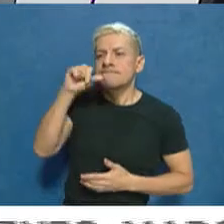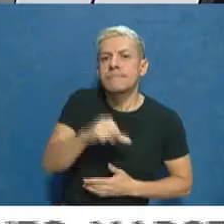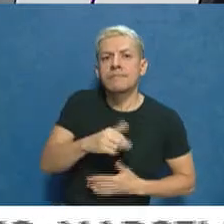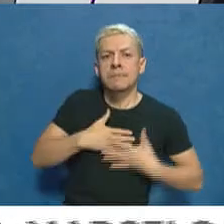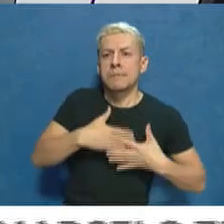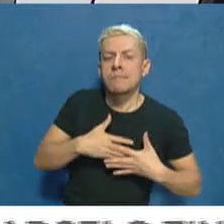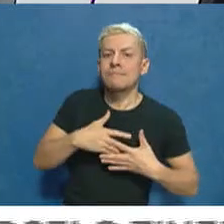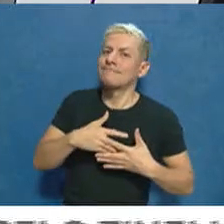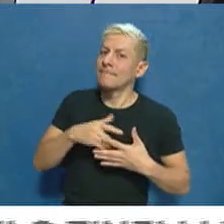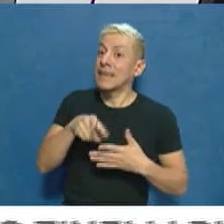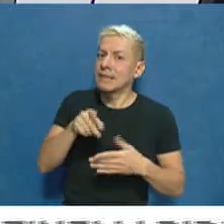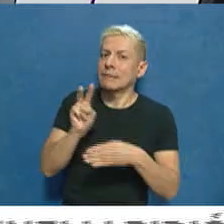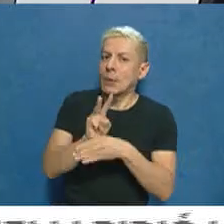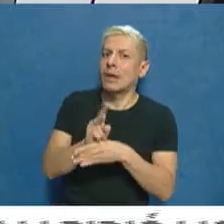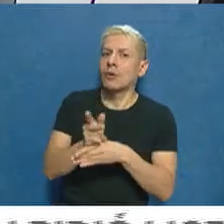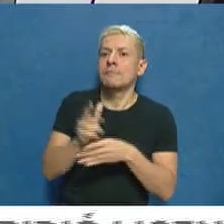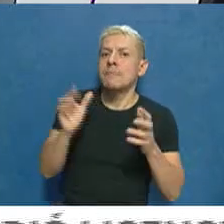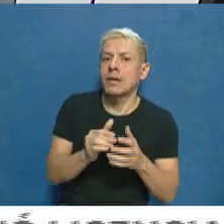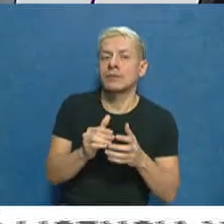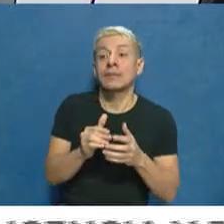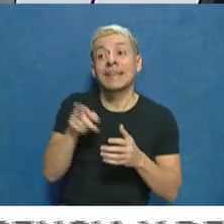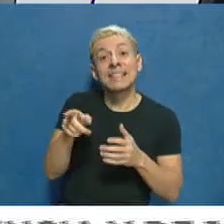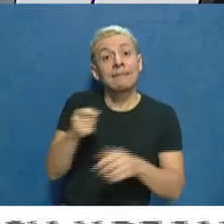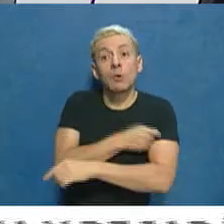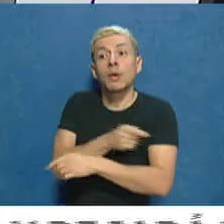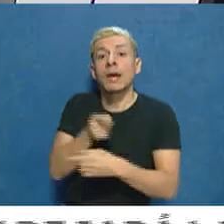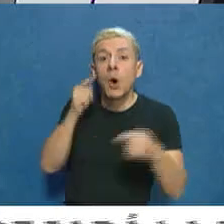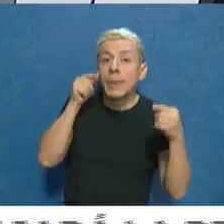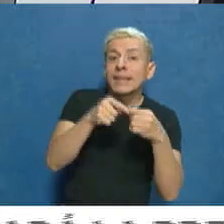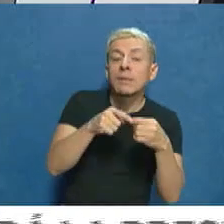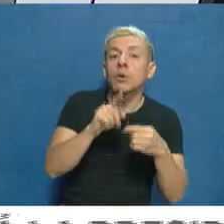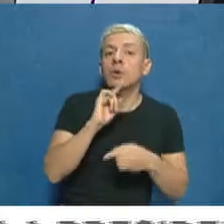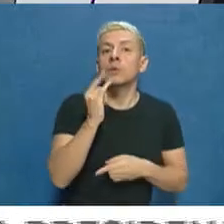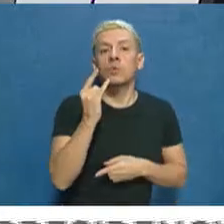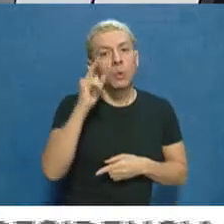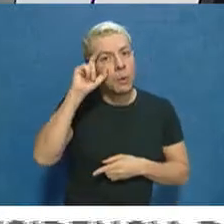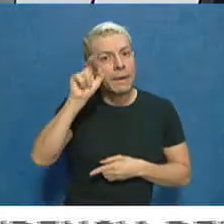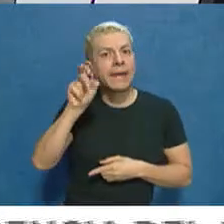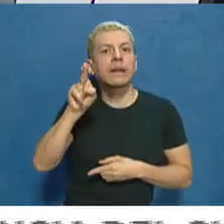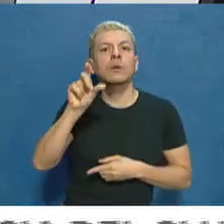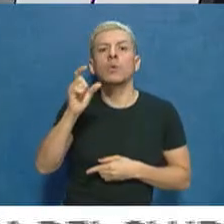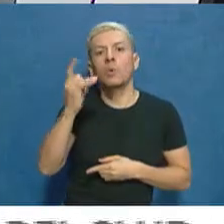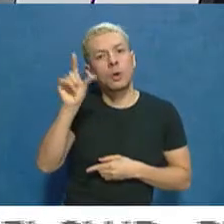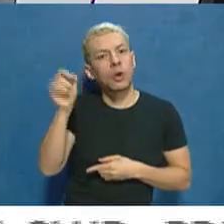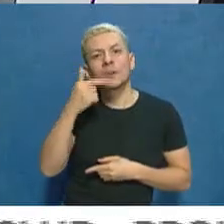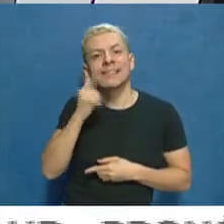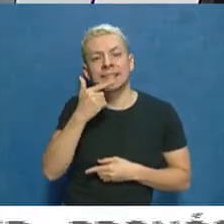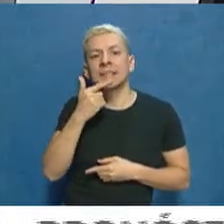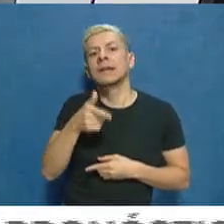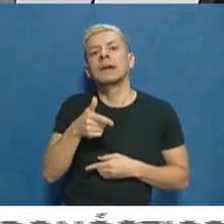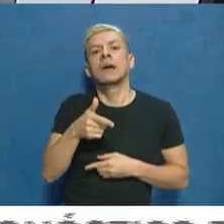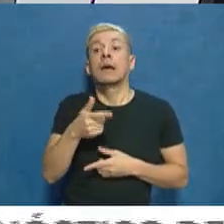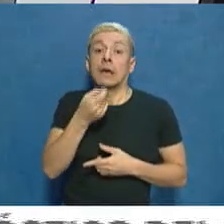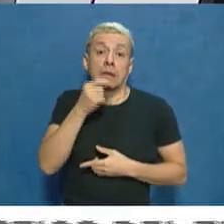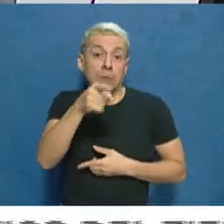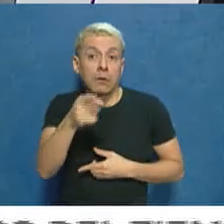respiratorias, porque esta vacuna era para la tuberculosis. Uh-huh. Entonces, bueno, por eso se está haciendo... O sea, no se te agravaría en caso de contraer coronavirus, totalmente. No